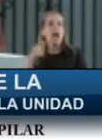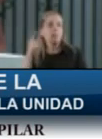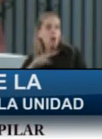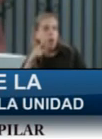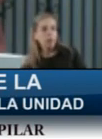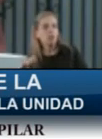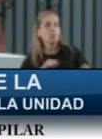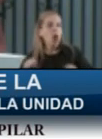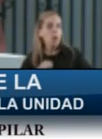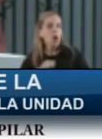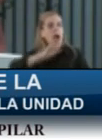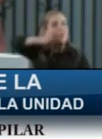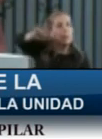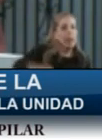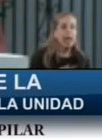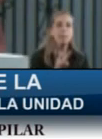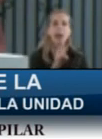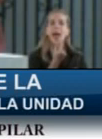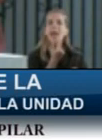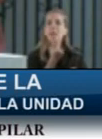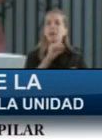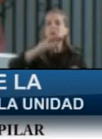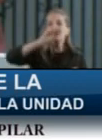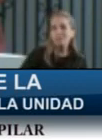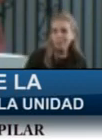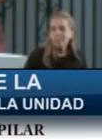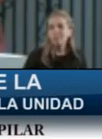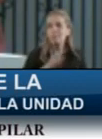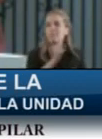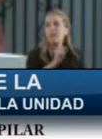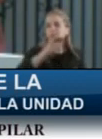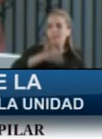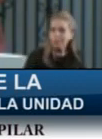y maximizar sus ganancias con la codicia de siempre.